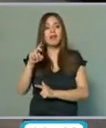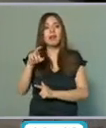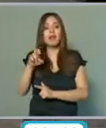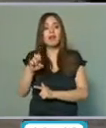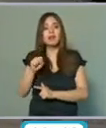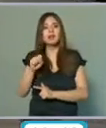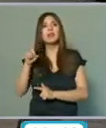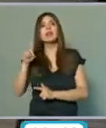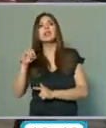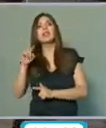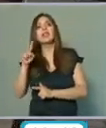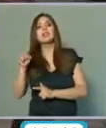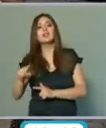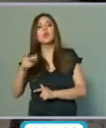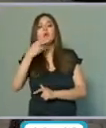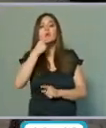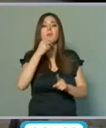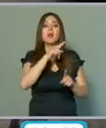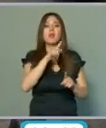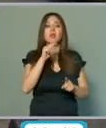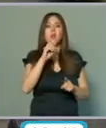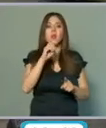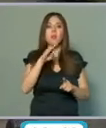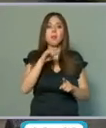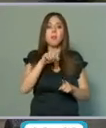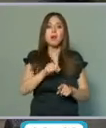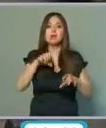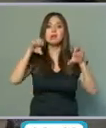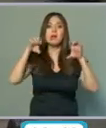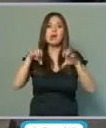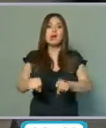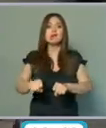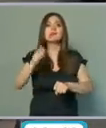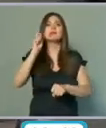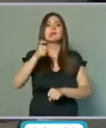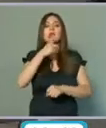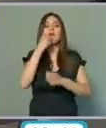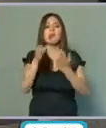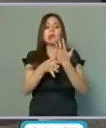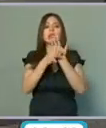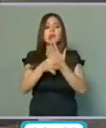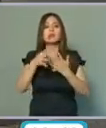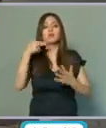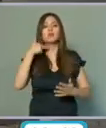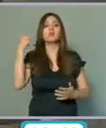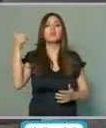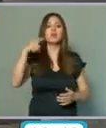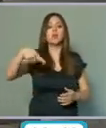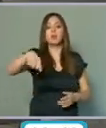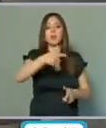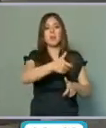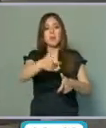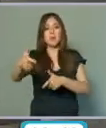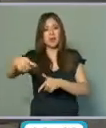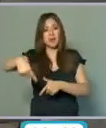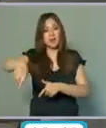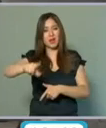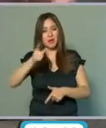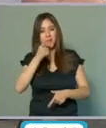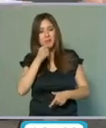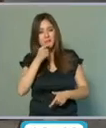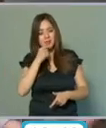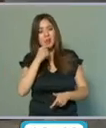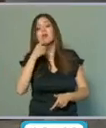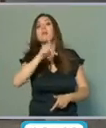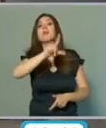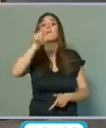y que Tomás Mejía, que era de los conservadores, que los agarra y ordena fusilar a los oficiales, pero la